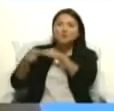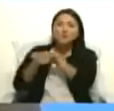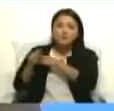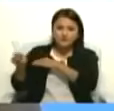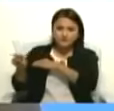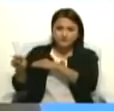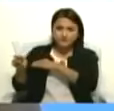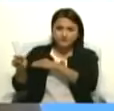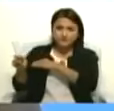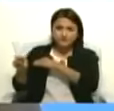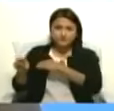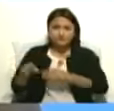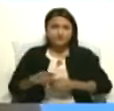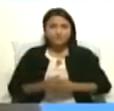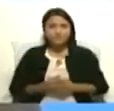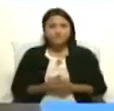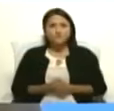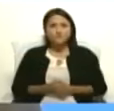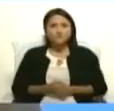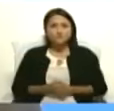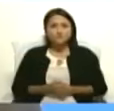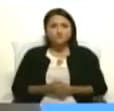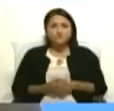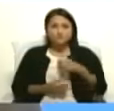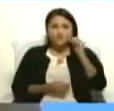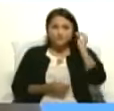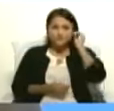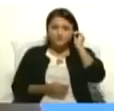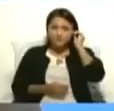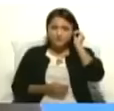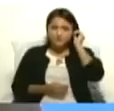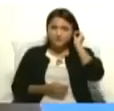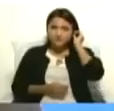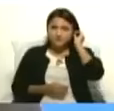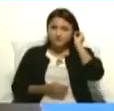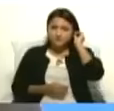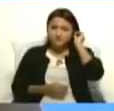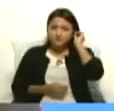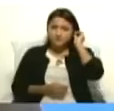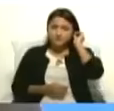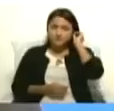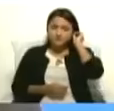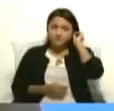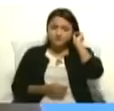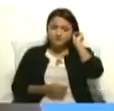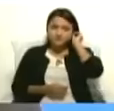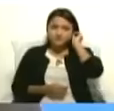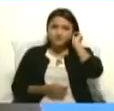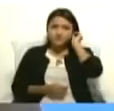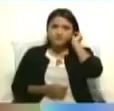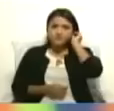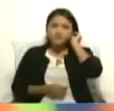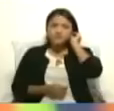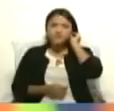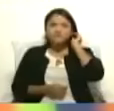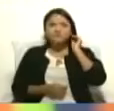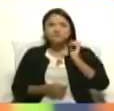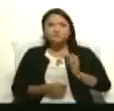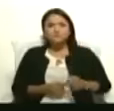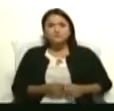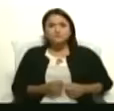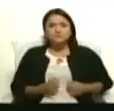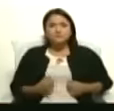los lacayos de León móvil en Guyana y este periódico dice Bueno lo que capriles aceptó